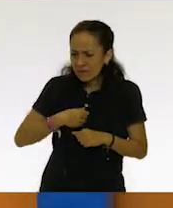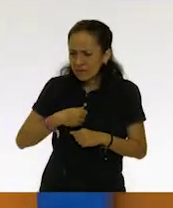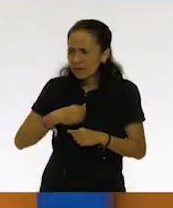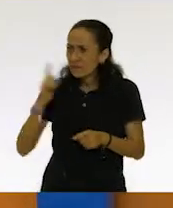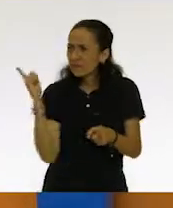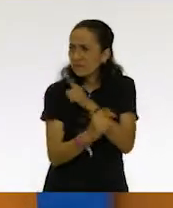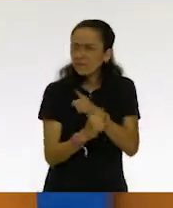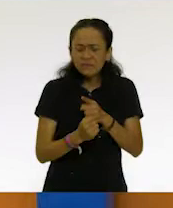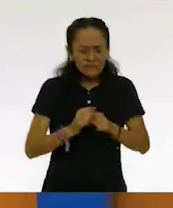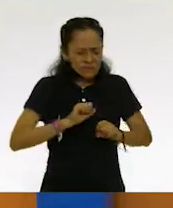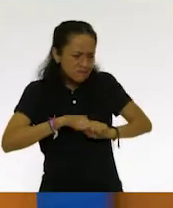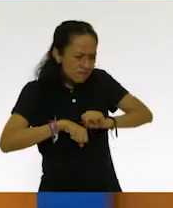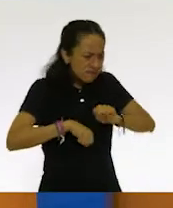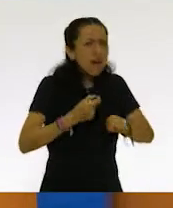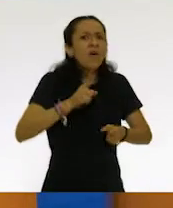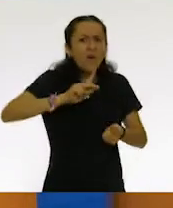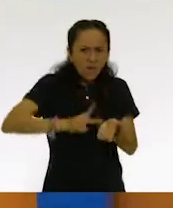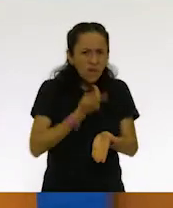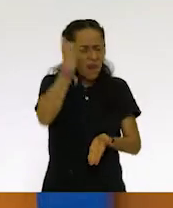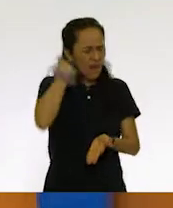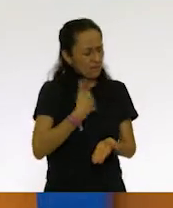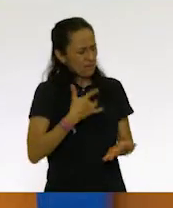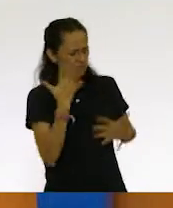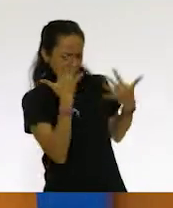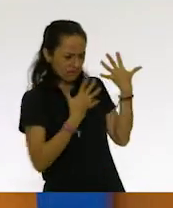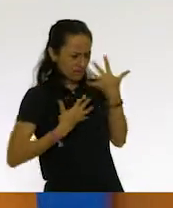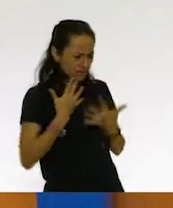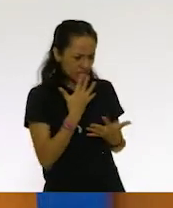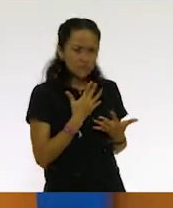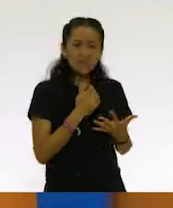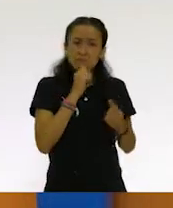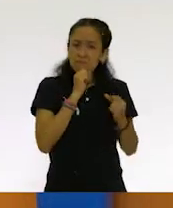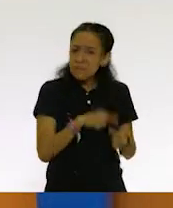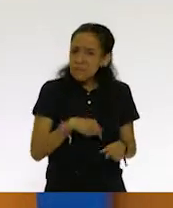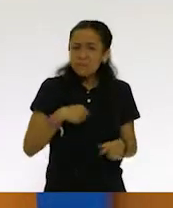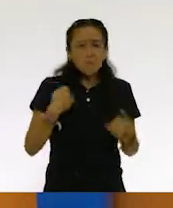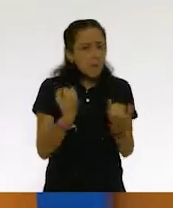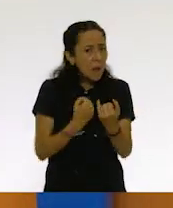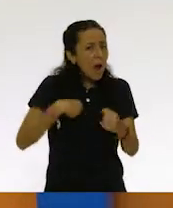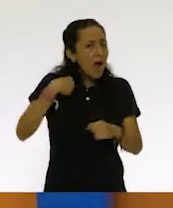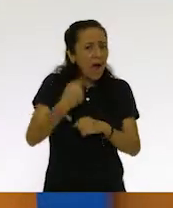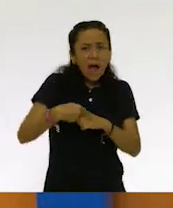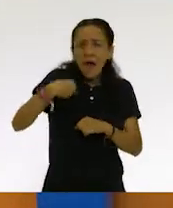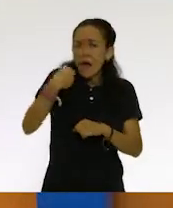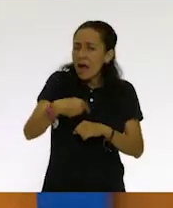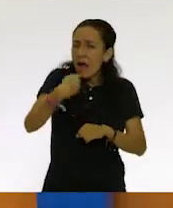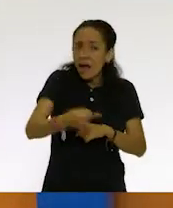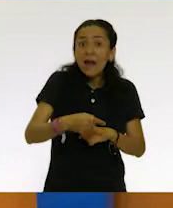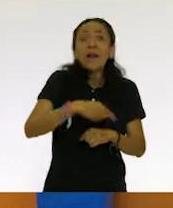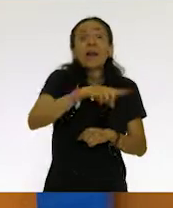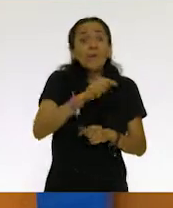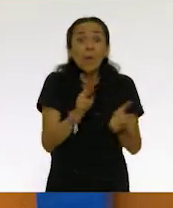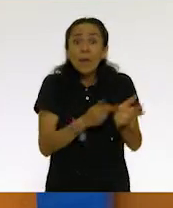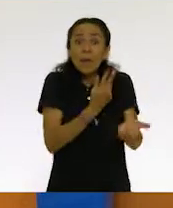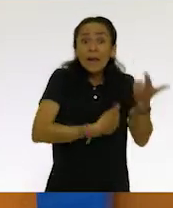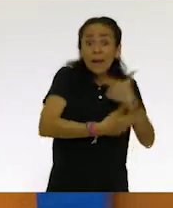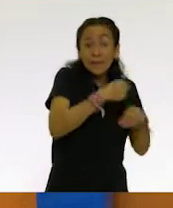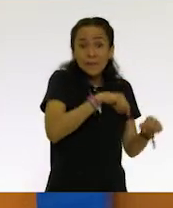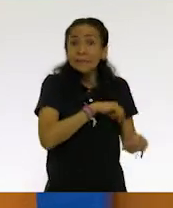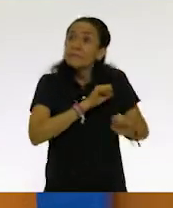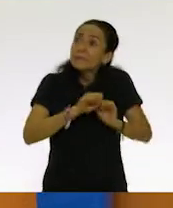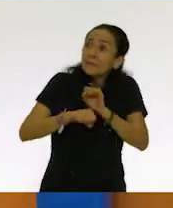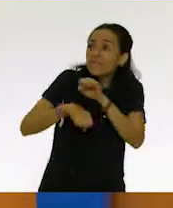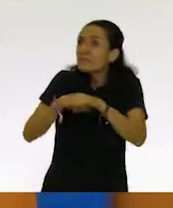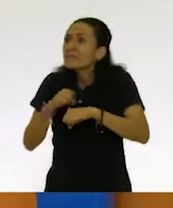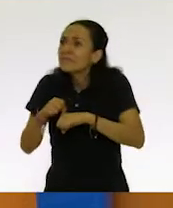Y cada que regresa Gong Gong, Dam Dam ya tiene distintas combinaciones de ovejas, hasta que el lobo,